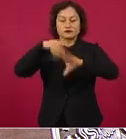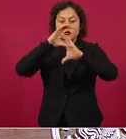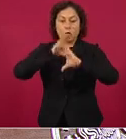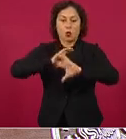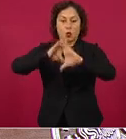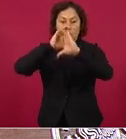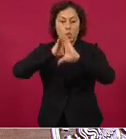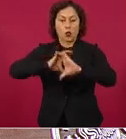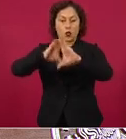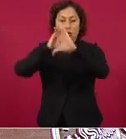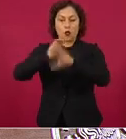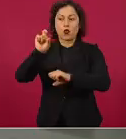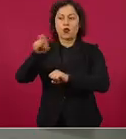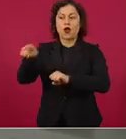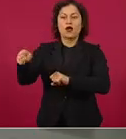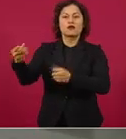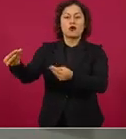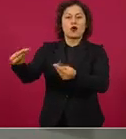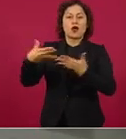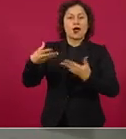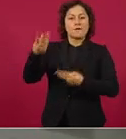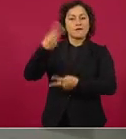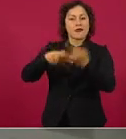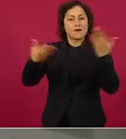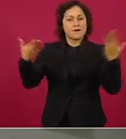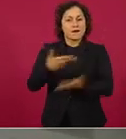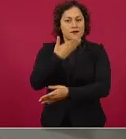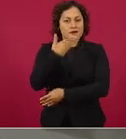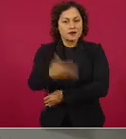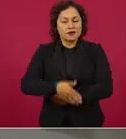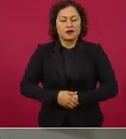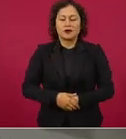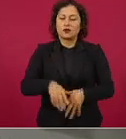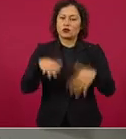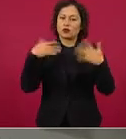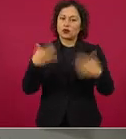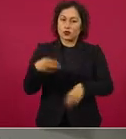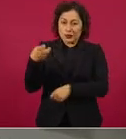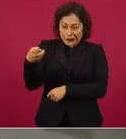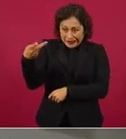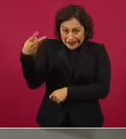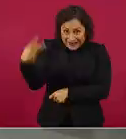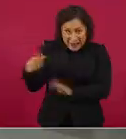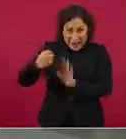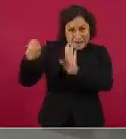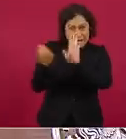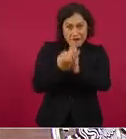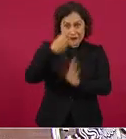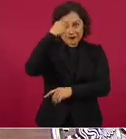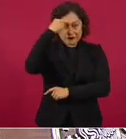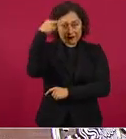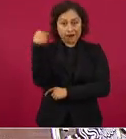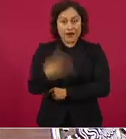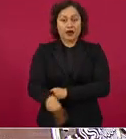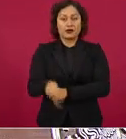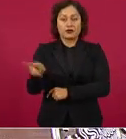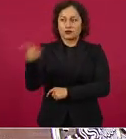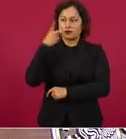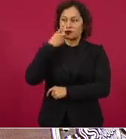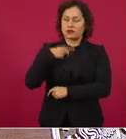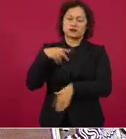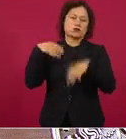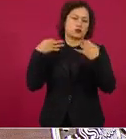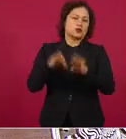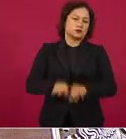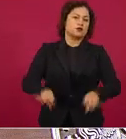dándonos la bienvenida. Eso es México, por eso es importante, ¿no?, lo que tú estás planteando en